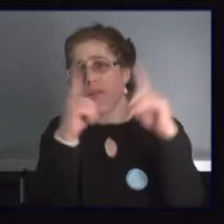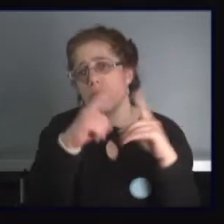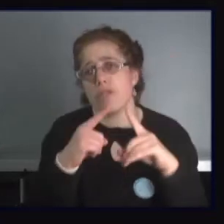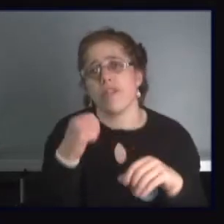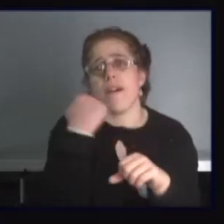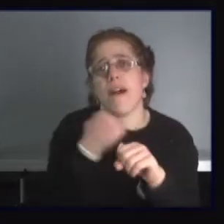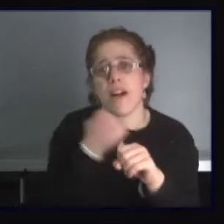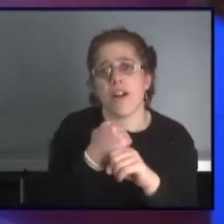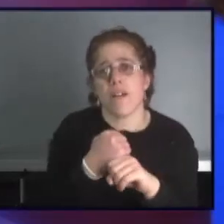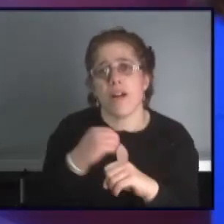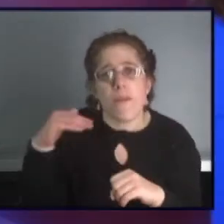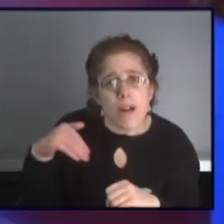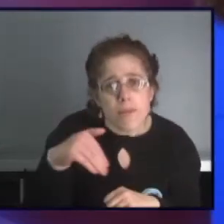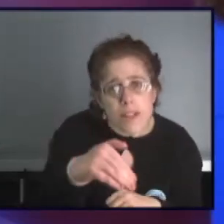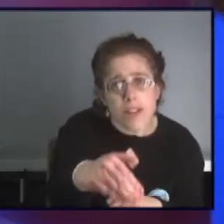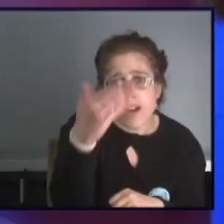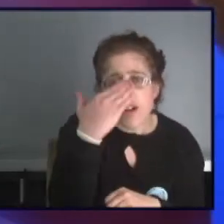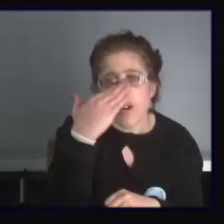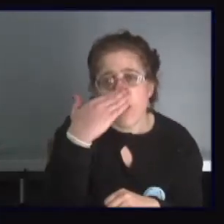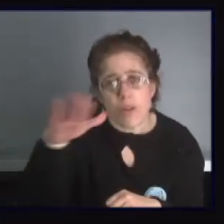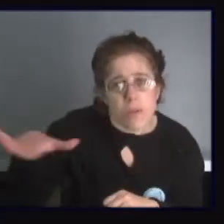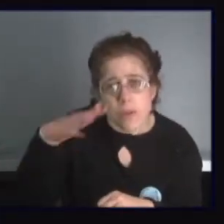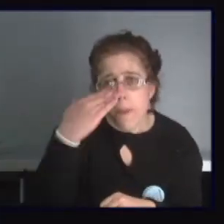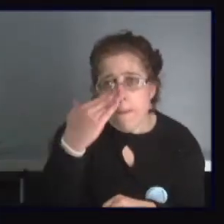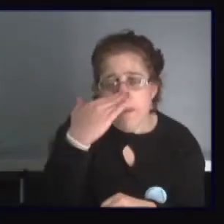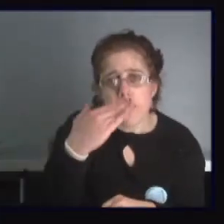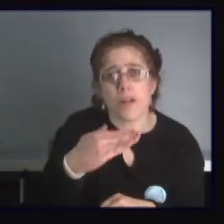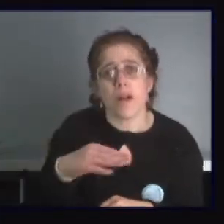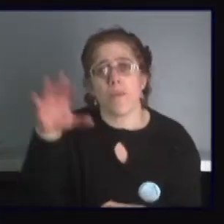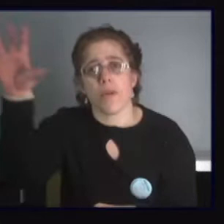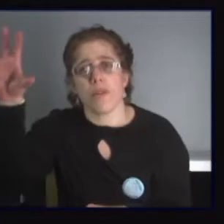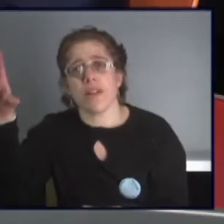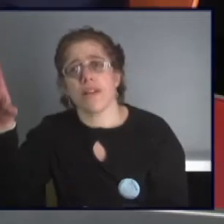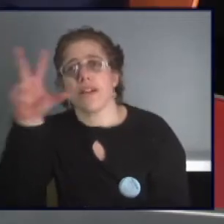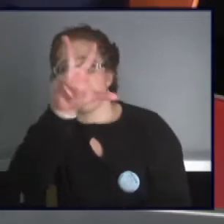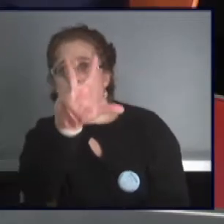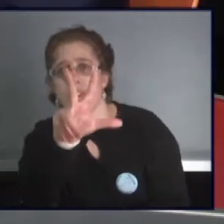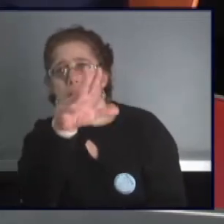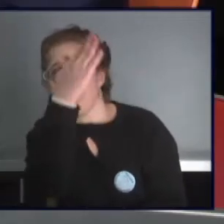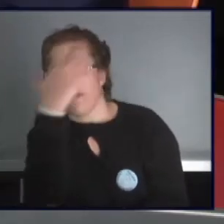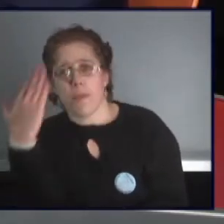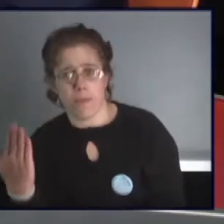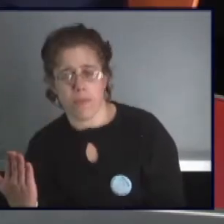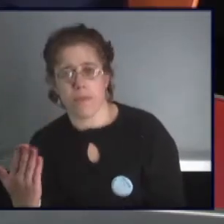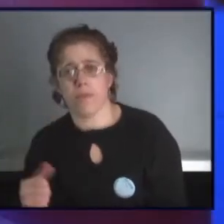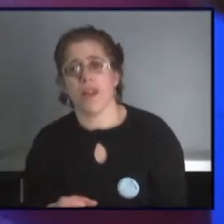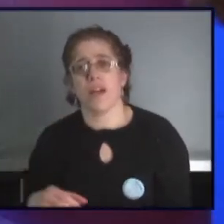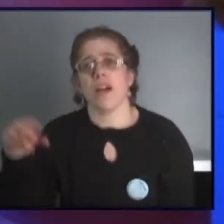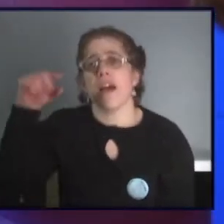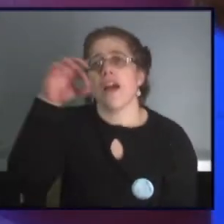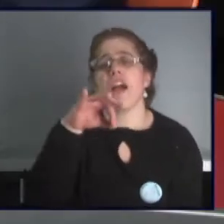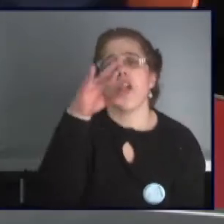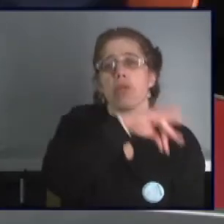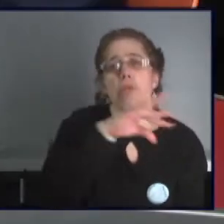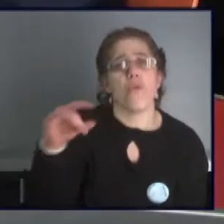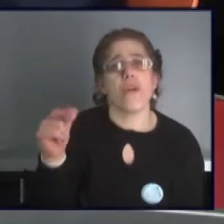un poquito más por ejemplo en córdoba pasamos de tener un legislador provincial a tener tres ahora en neuquén teníamos